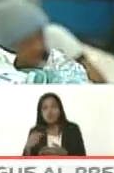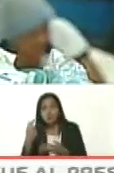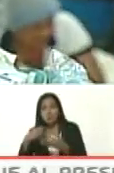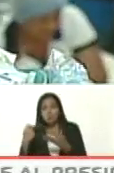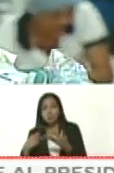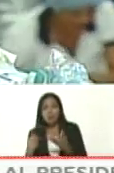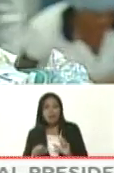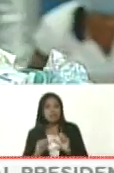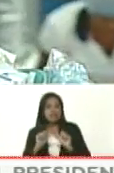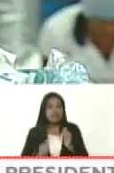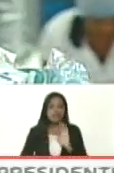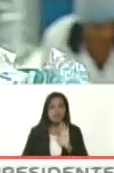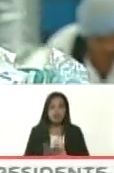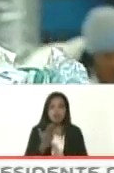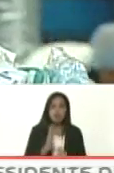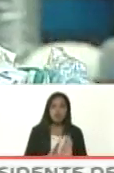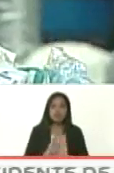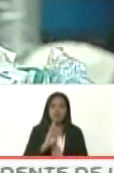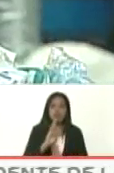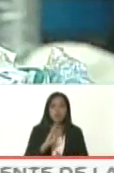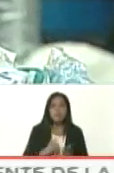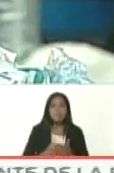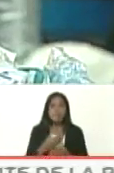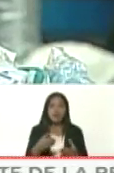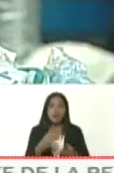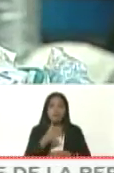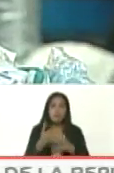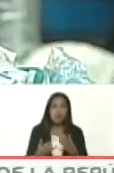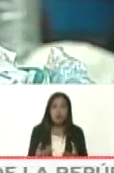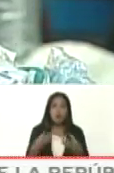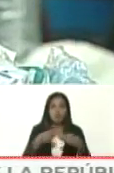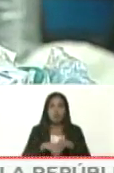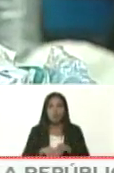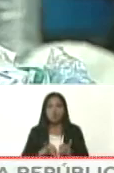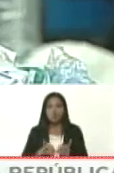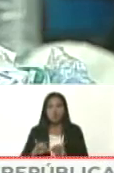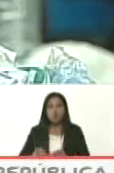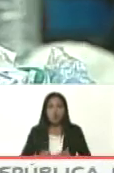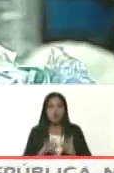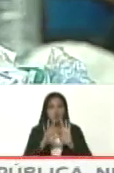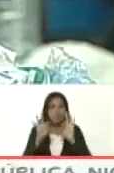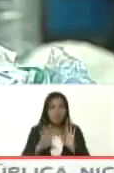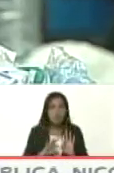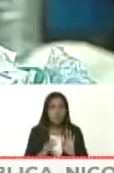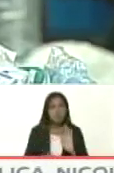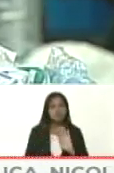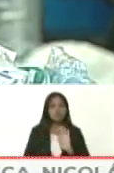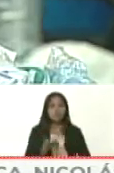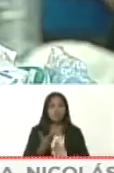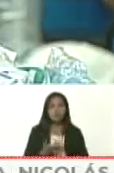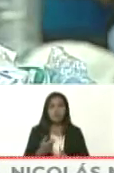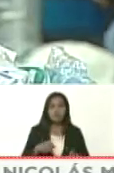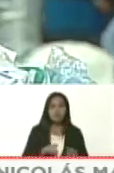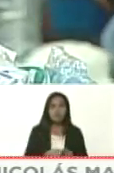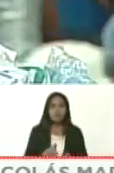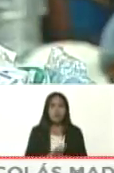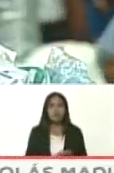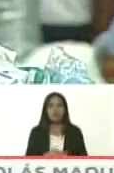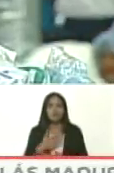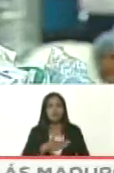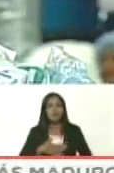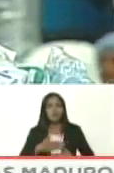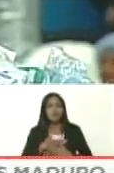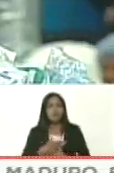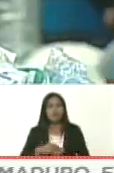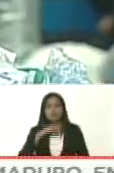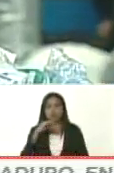para seguir desarrollando el plan conjunto de beneficio mutuo, presidente. Es muy importante. Es una alianza basada en el beneficio mutuo,